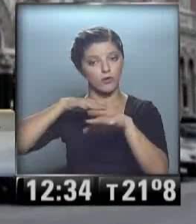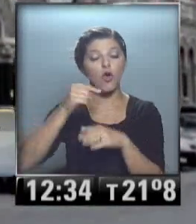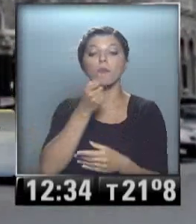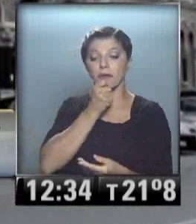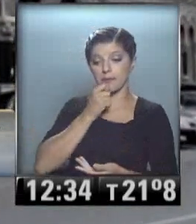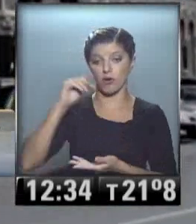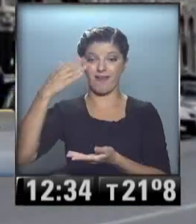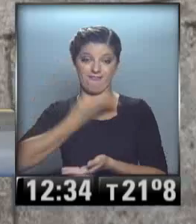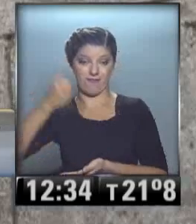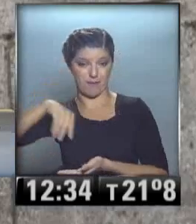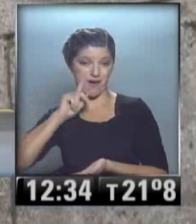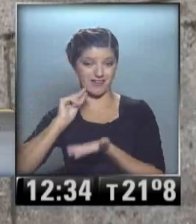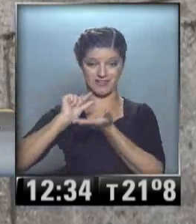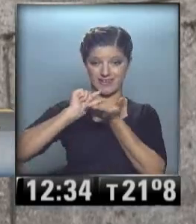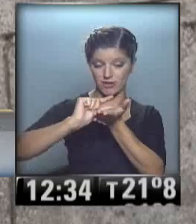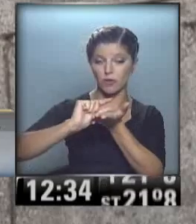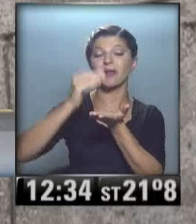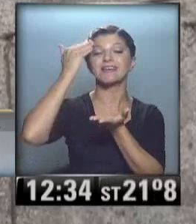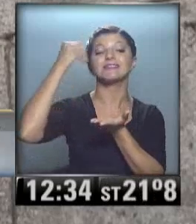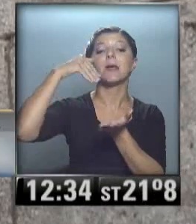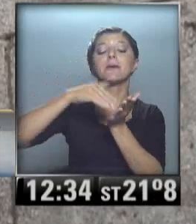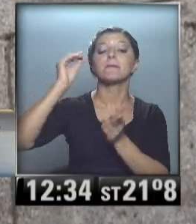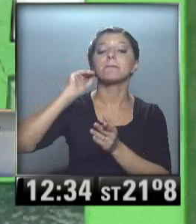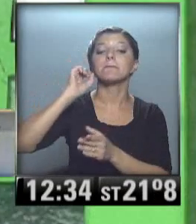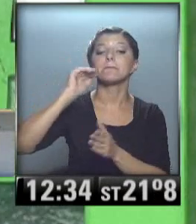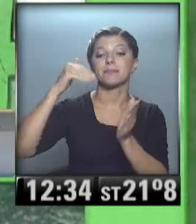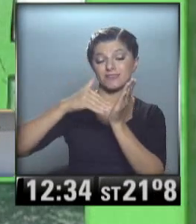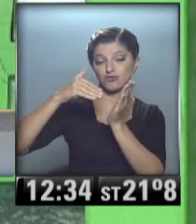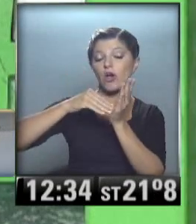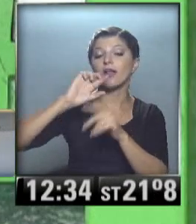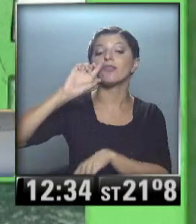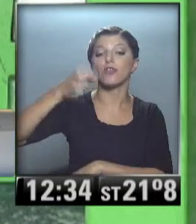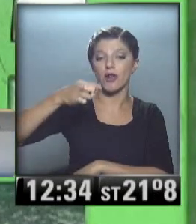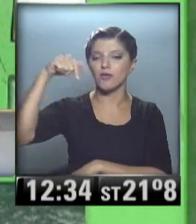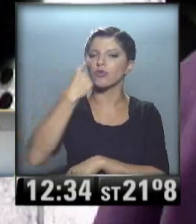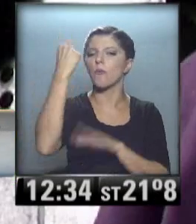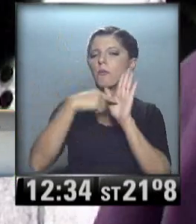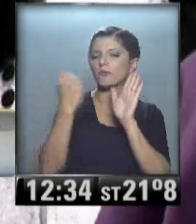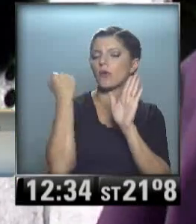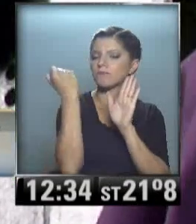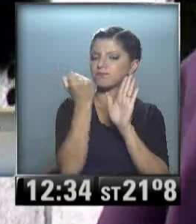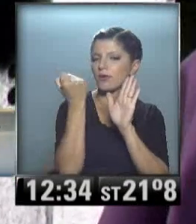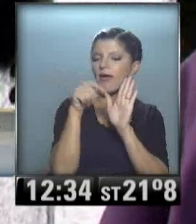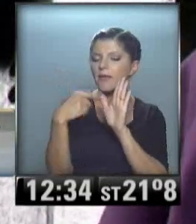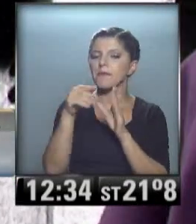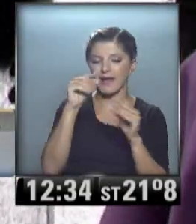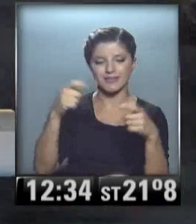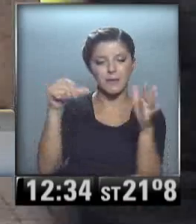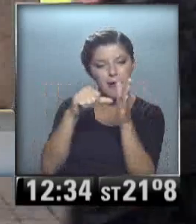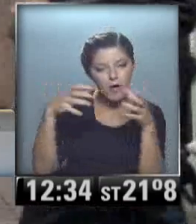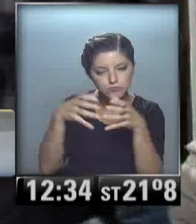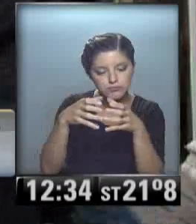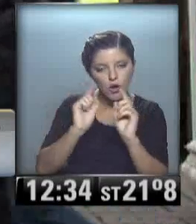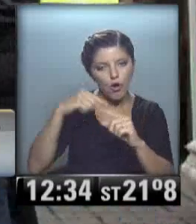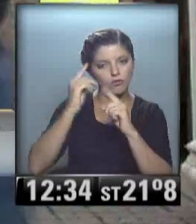del denominado salvataje por 15.000 millones de dólares se exhibió como carta principal en la pulseada por mantener al país unido